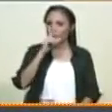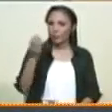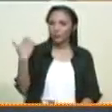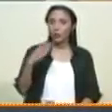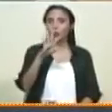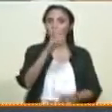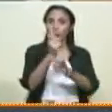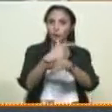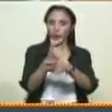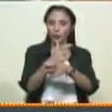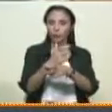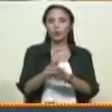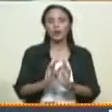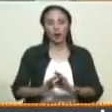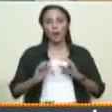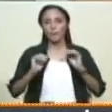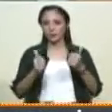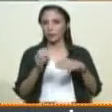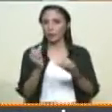Algo hay que hacer, ¿verdad?